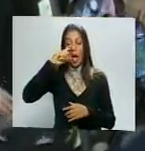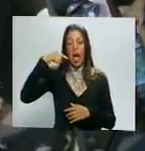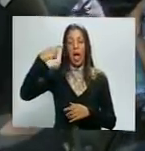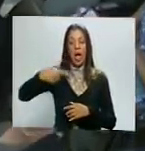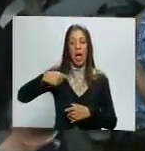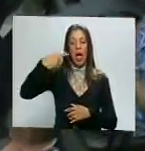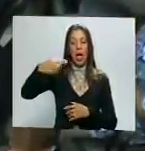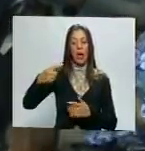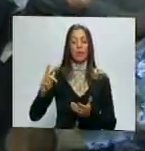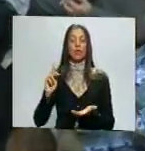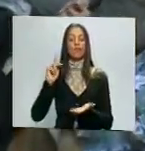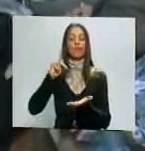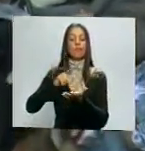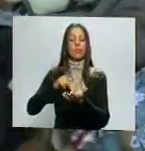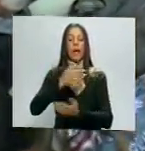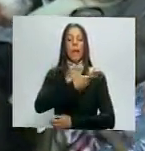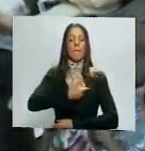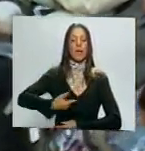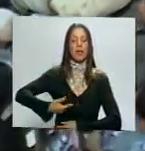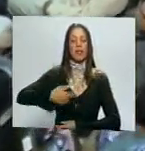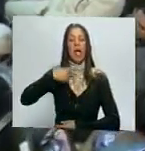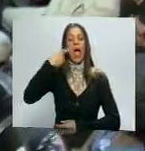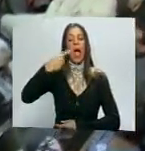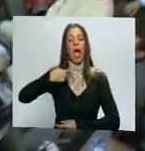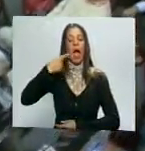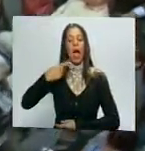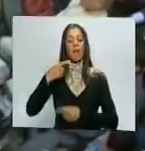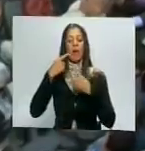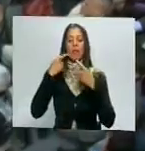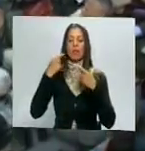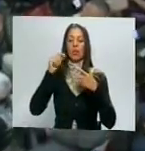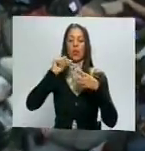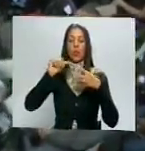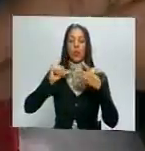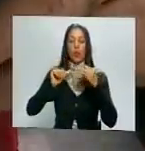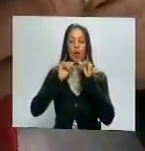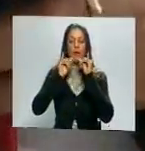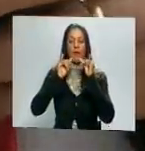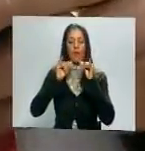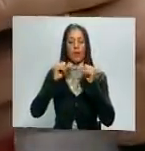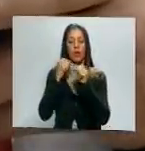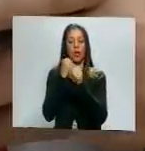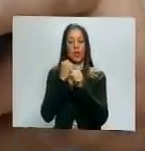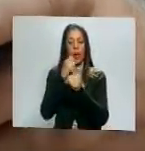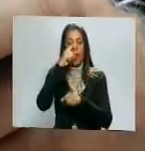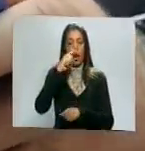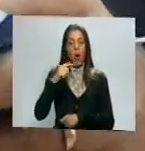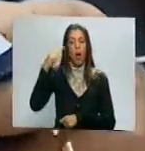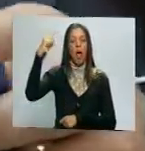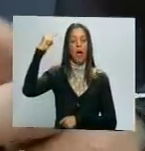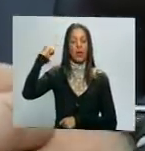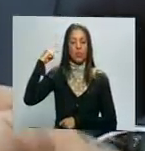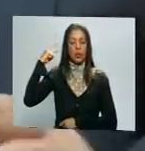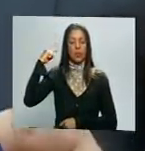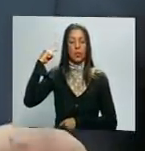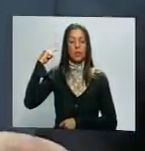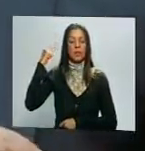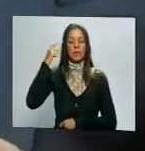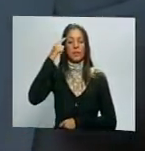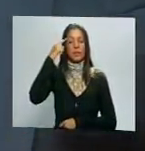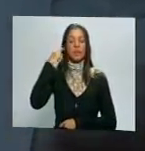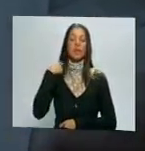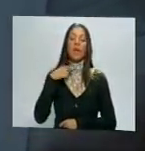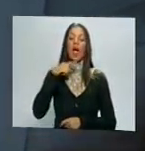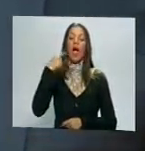nación y dar el mensaje de año, de su memoria y cuenta del año anterior, el mensaje